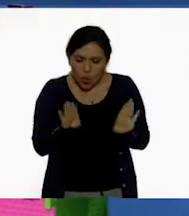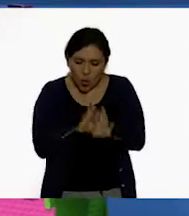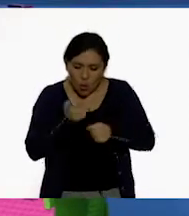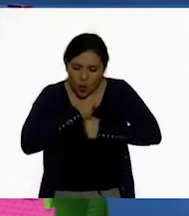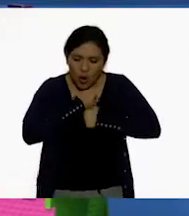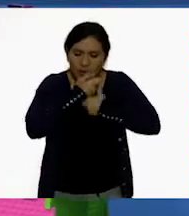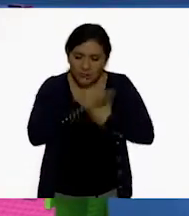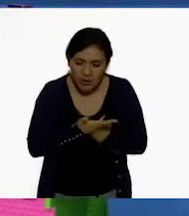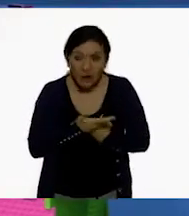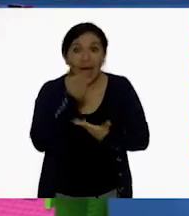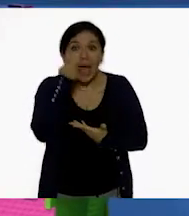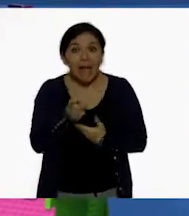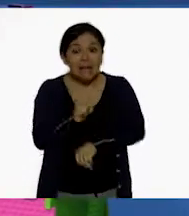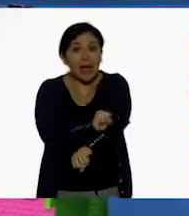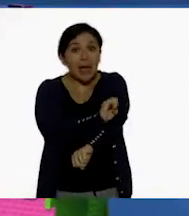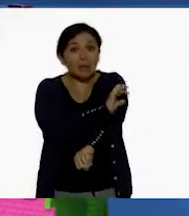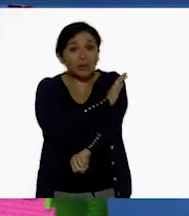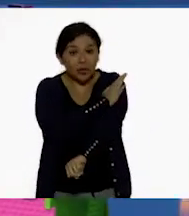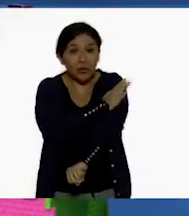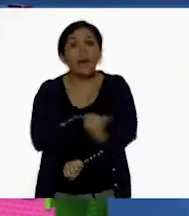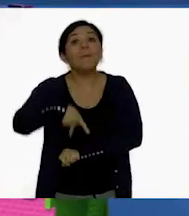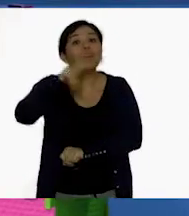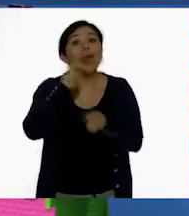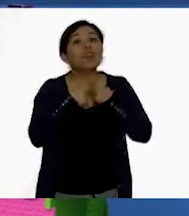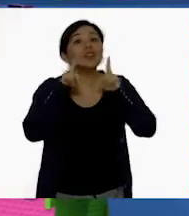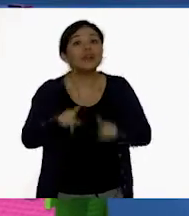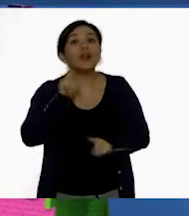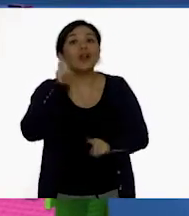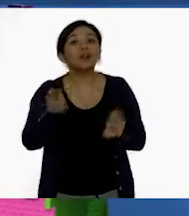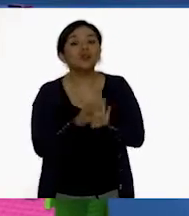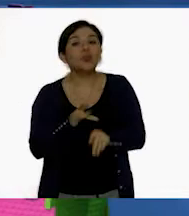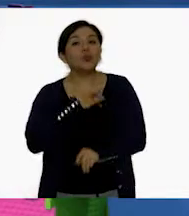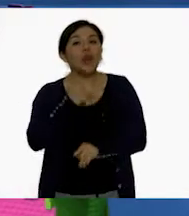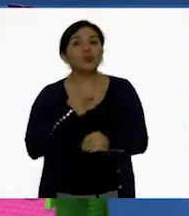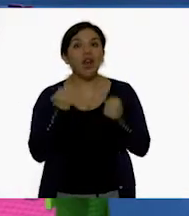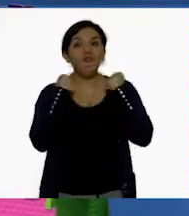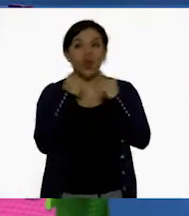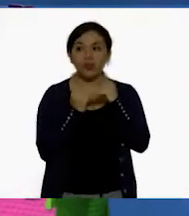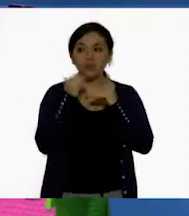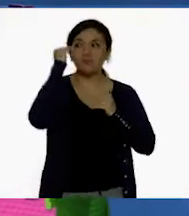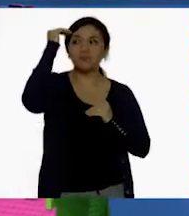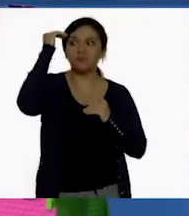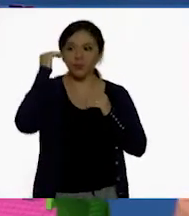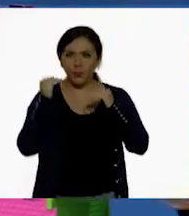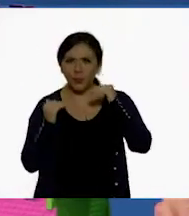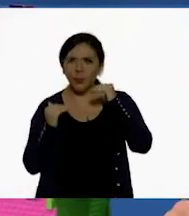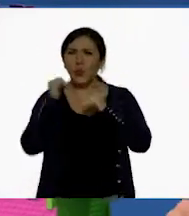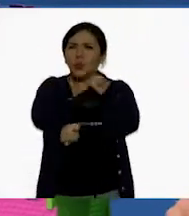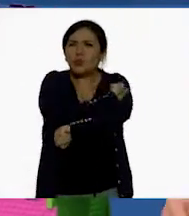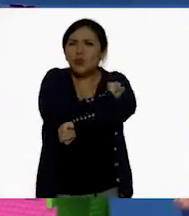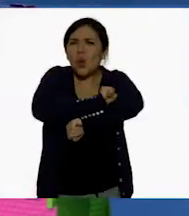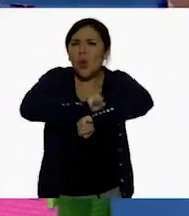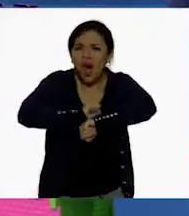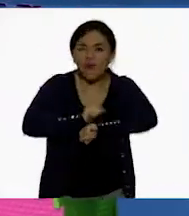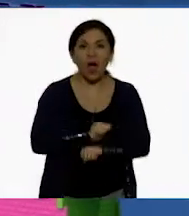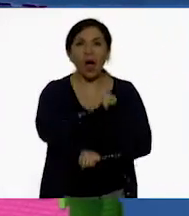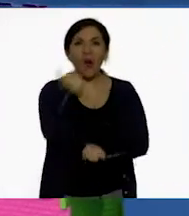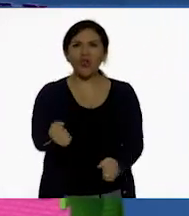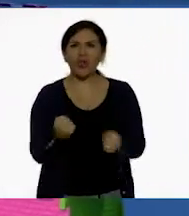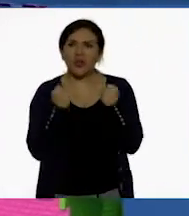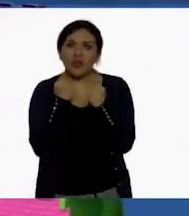las emociones. La diferencia es el grado de intensidad, es decir, unas son muy leves y